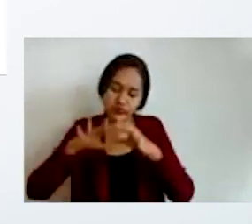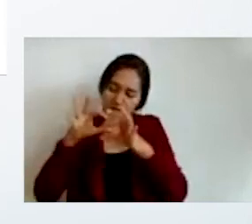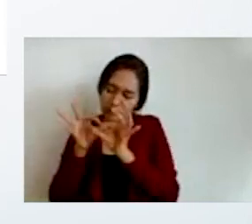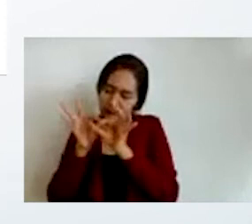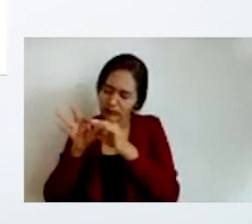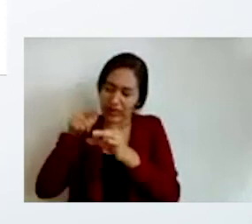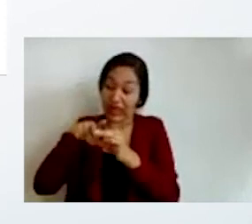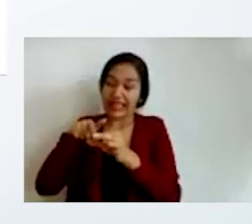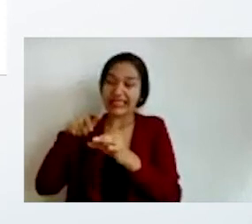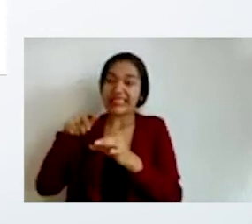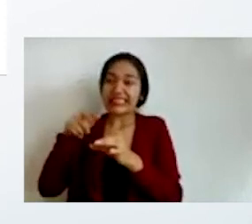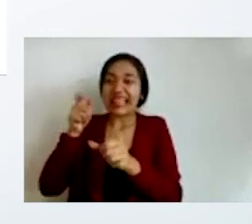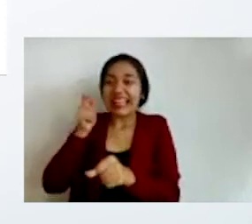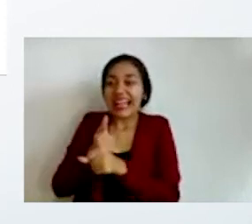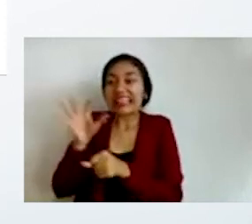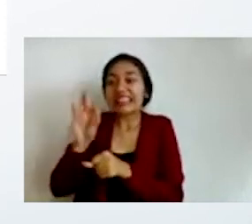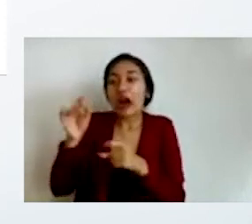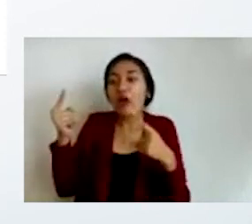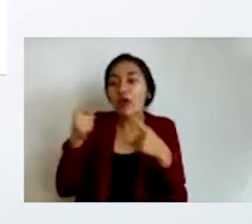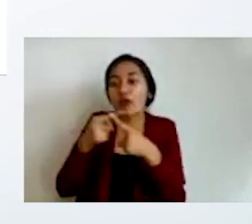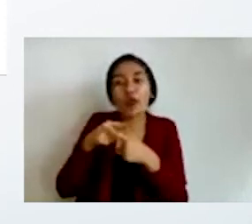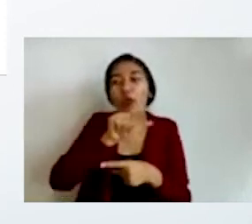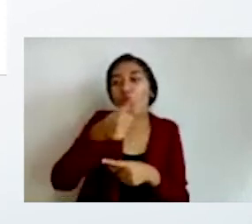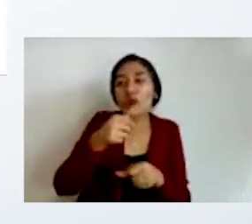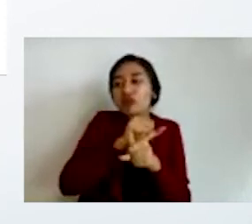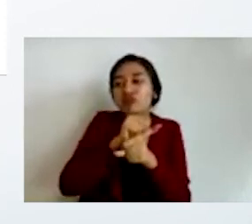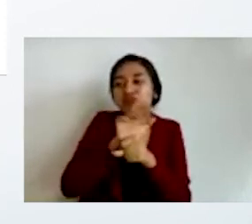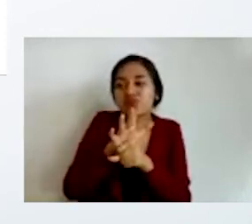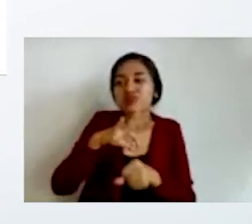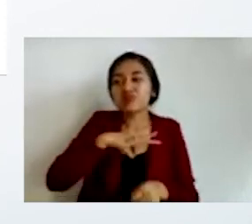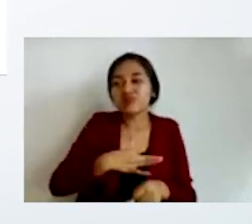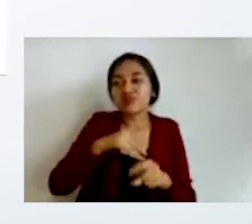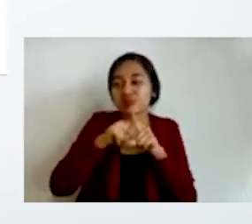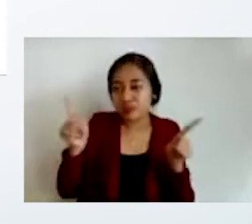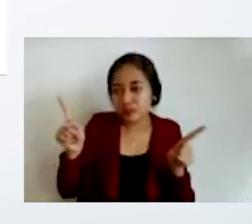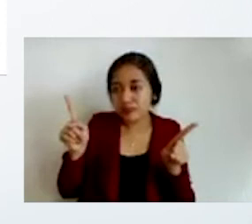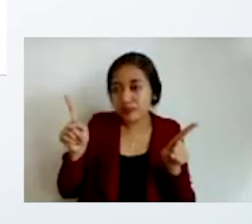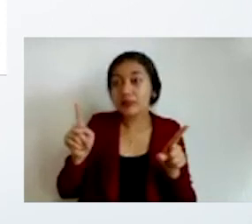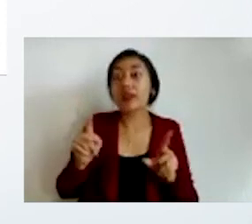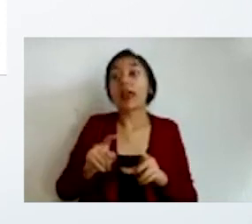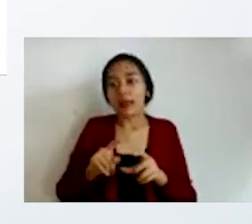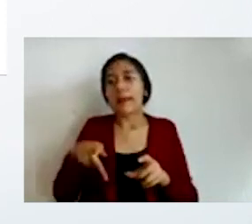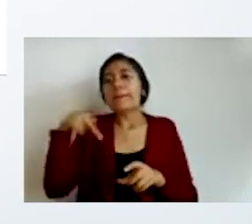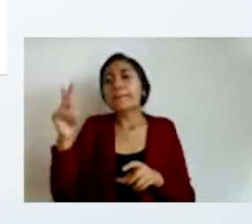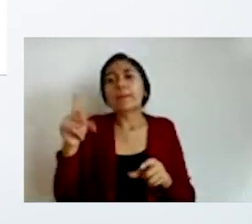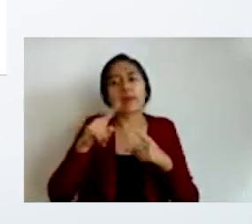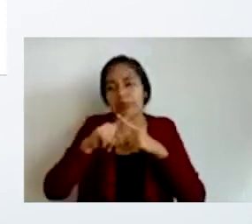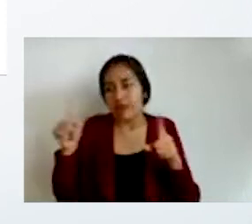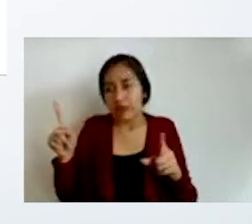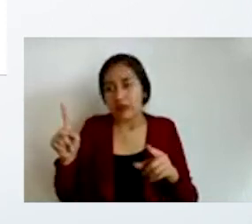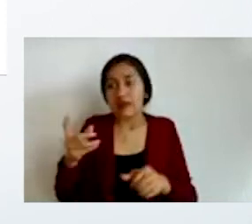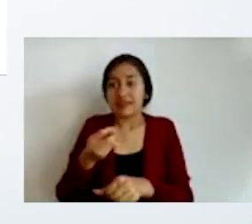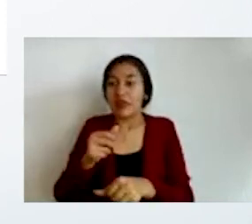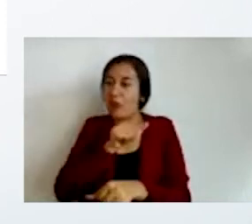está presente cuando en realidad es otro. Y en el caso de los anticuerpos, pues a lo mejor podríamos tener anticuerpos contra